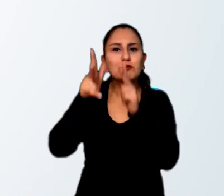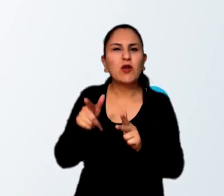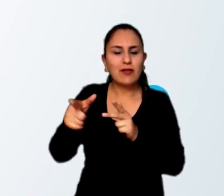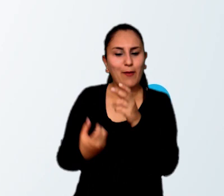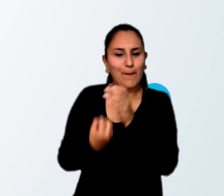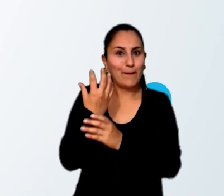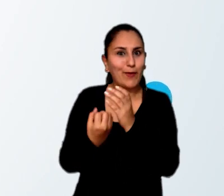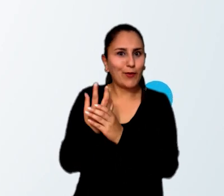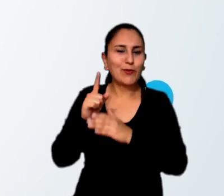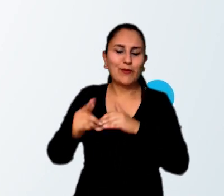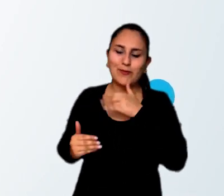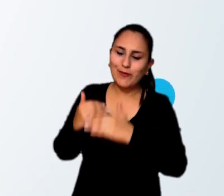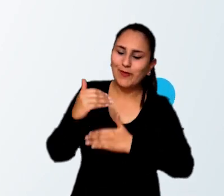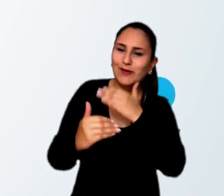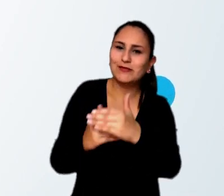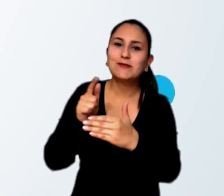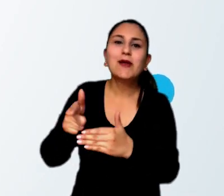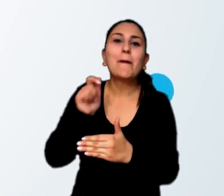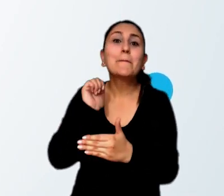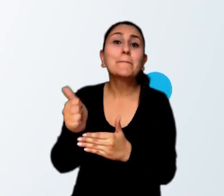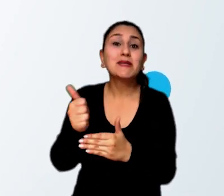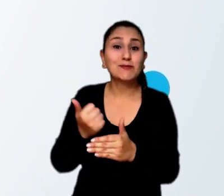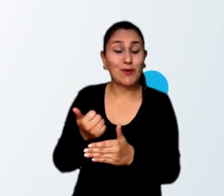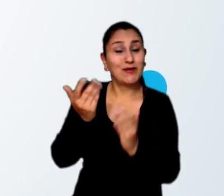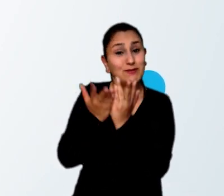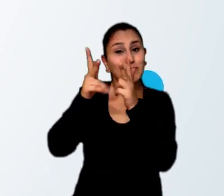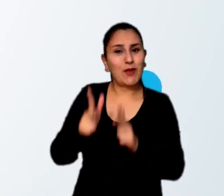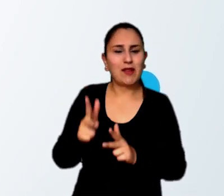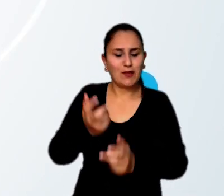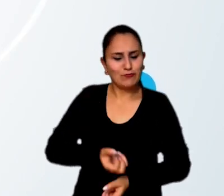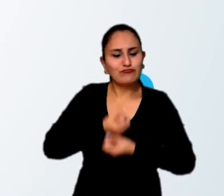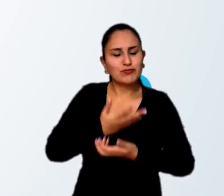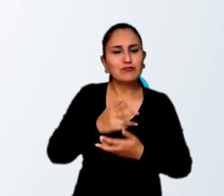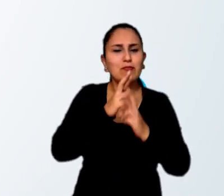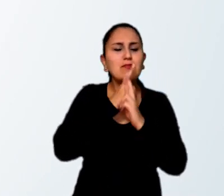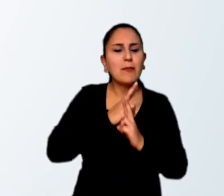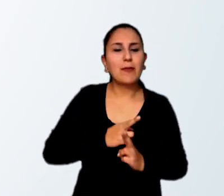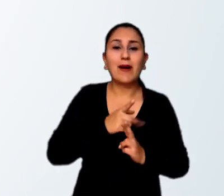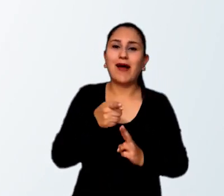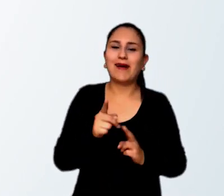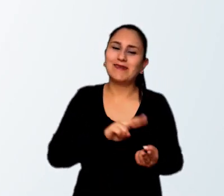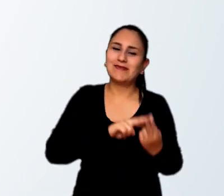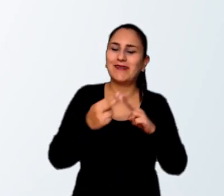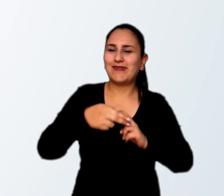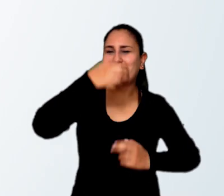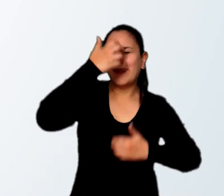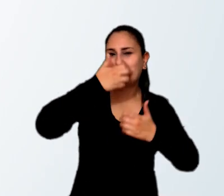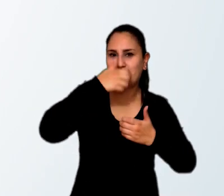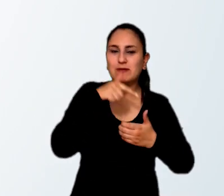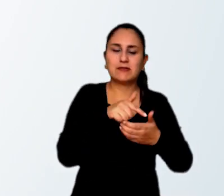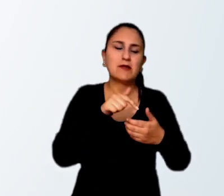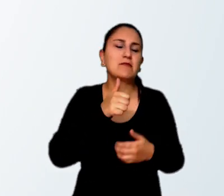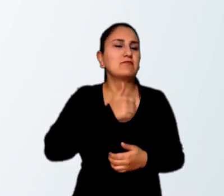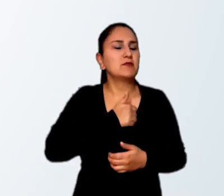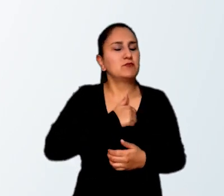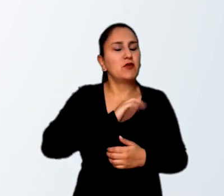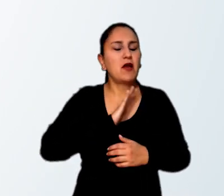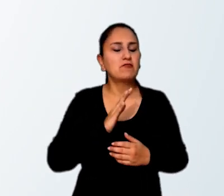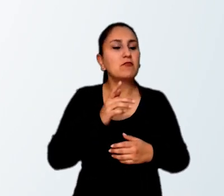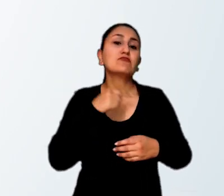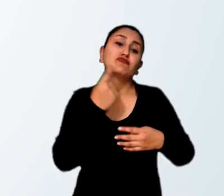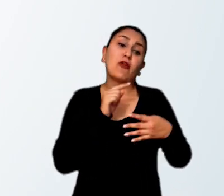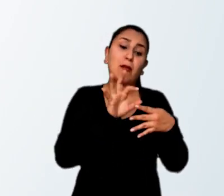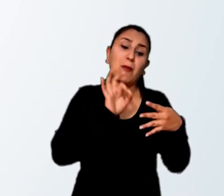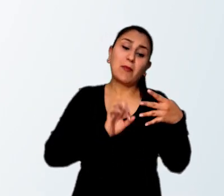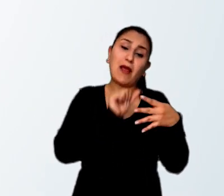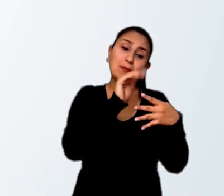productos o procesos que el mismo estudiante ejecuta en relación con la tarea de evaluación y no sólo mediante la selección